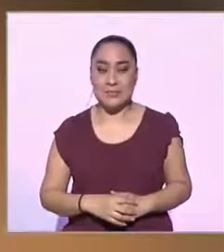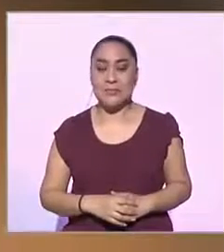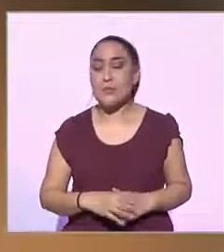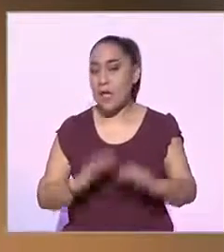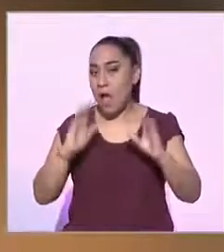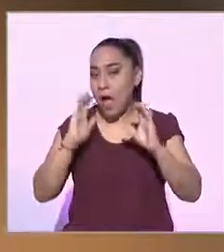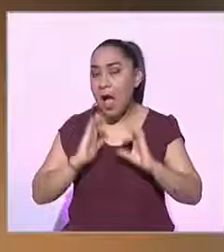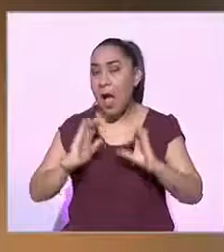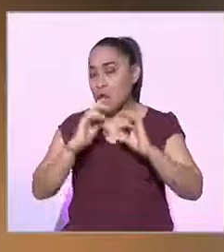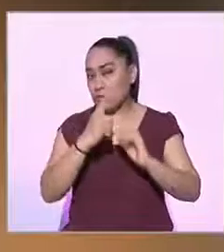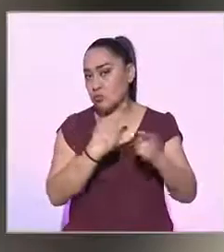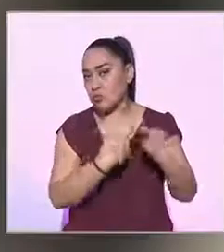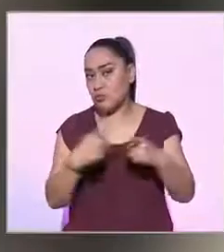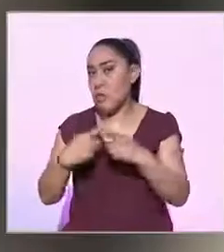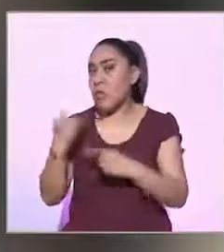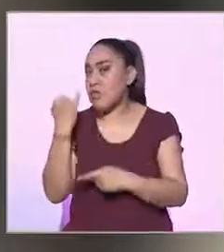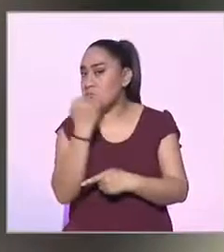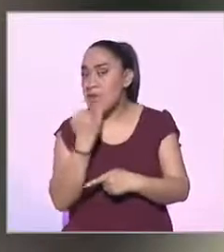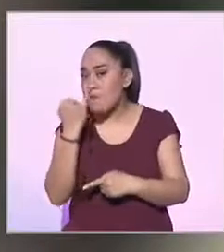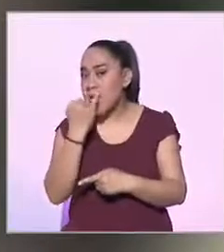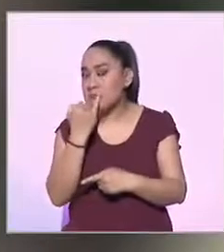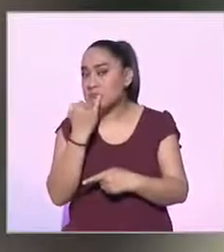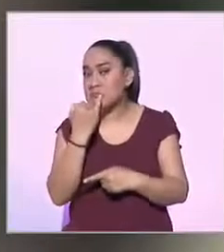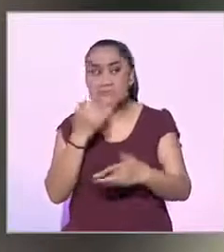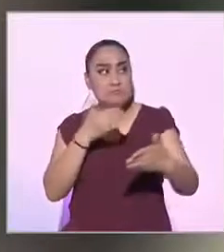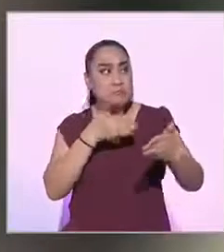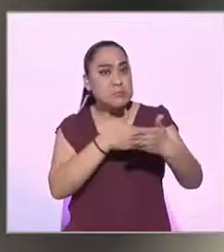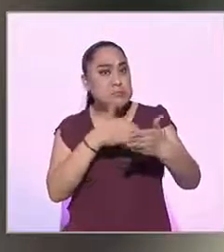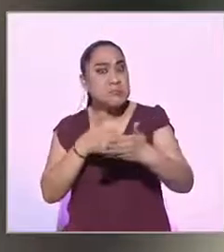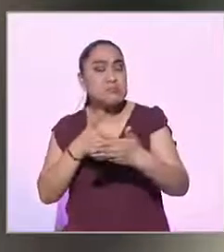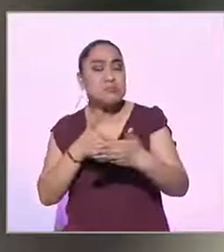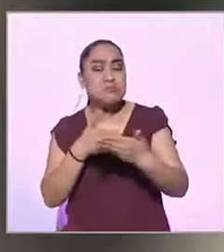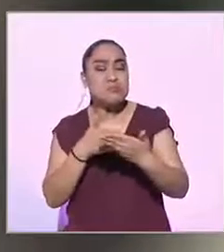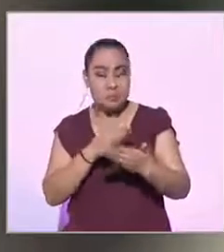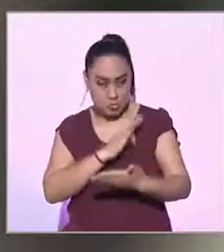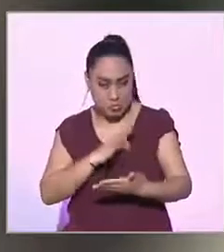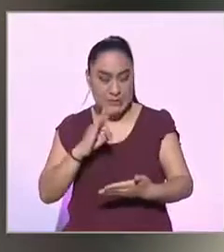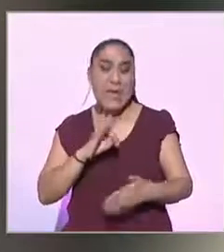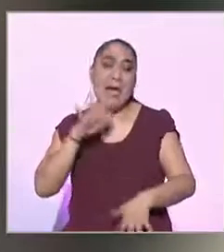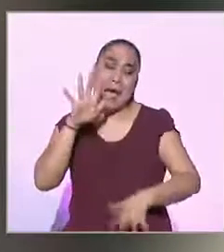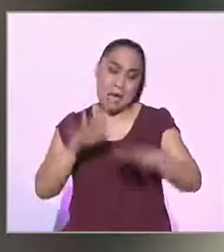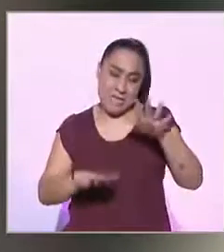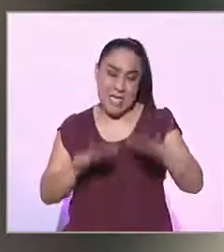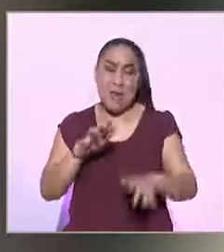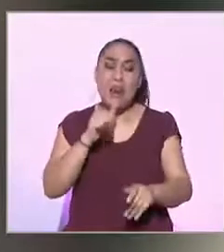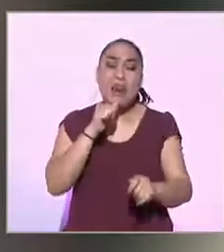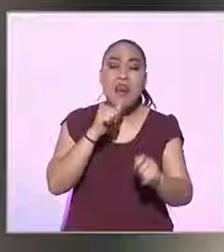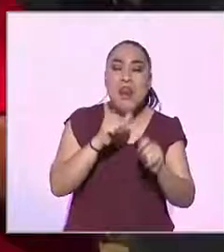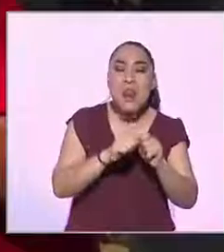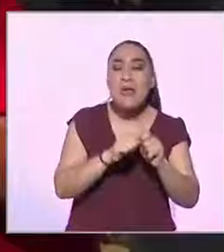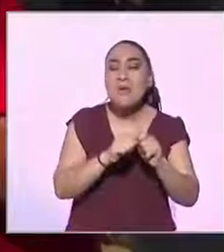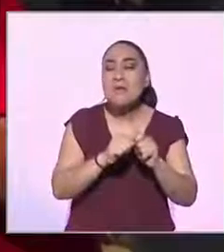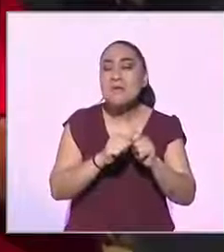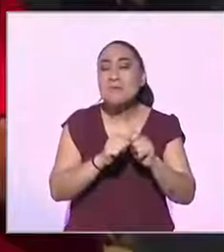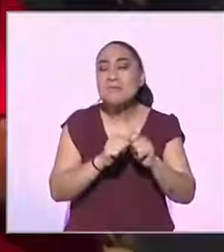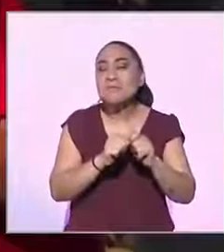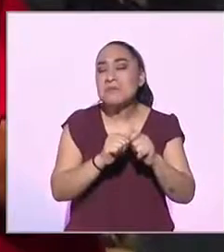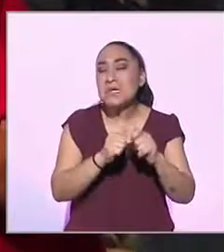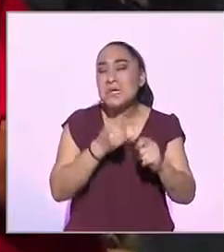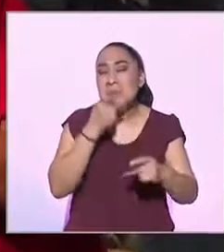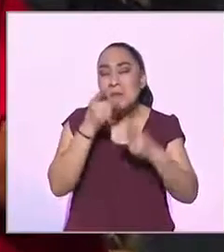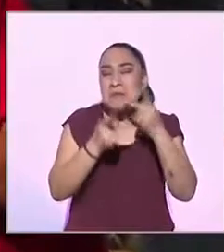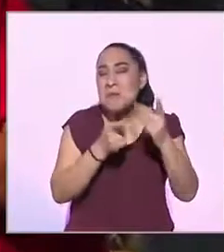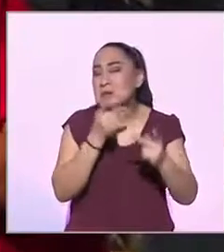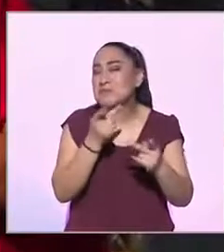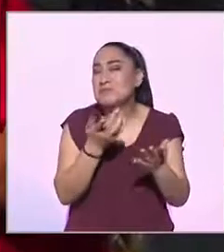Canta en cualquier idioma, sin barreras de lenguaje. A veces, las letras son solo balbuceos sin significado, pero, según